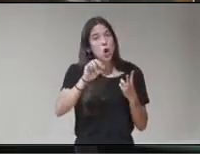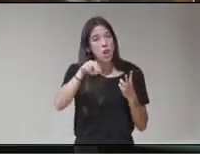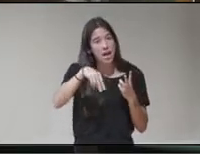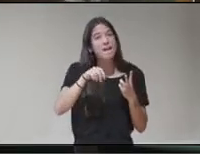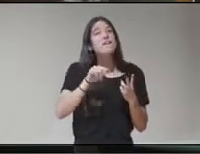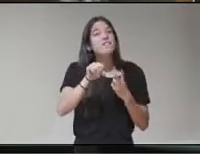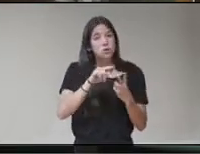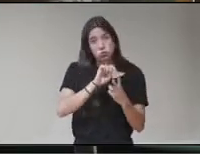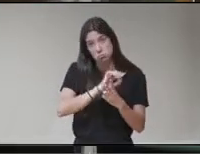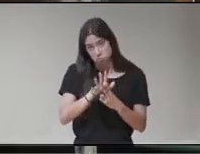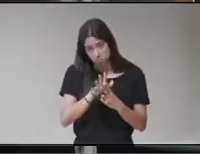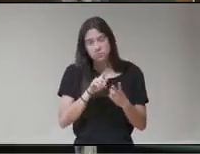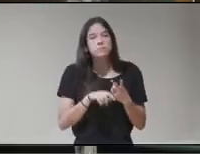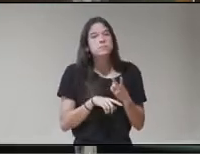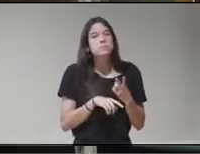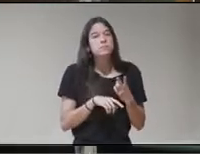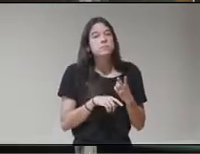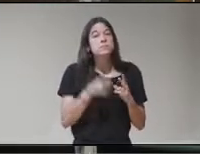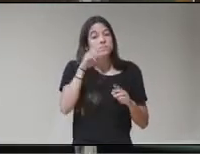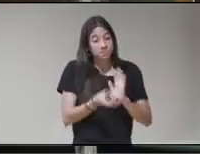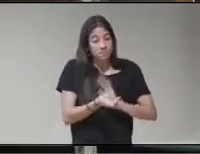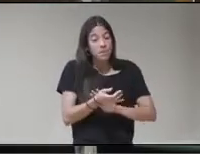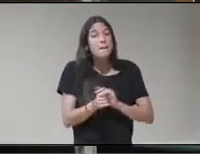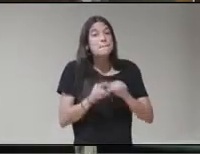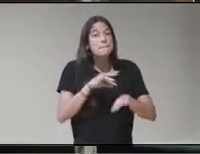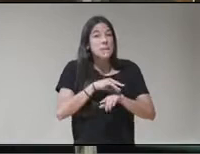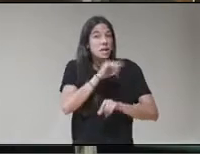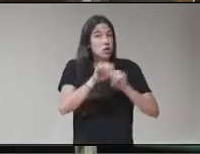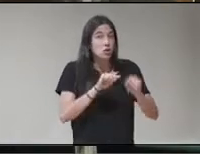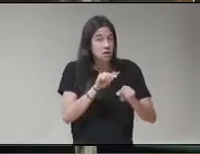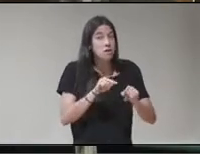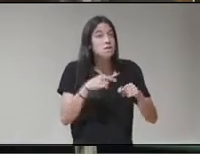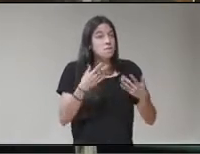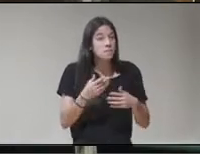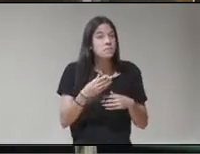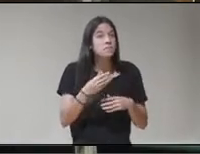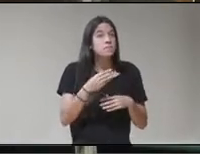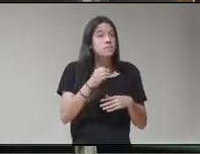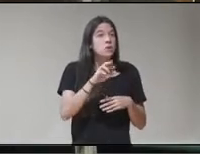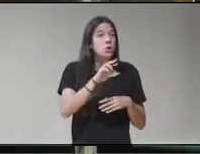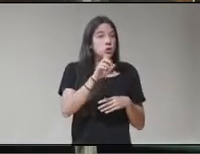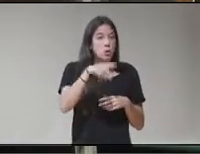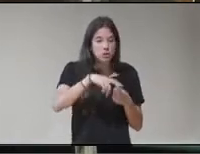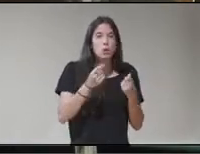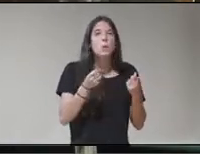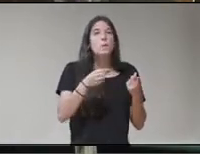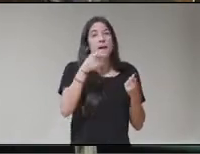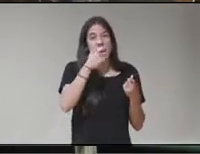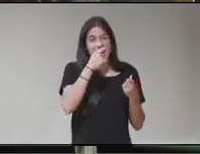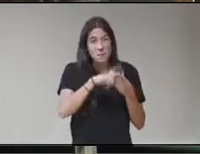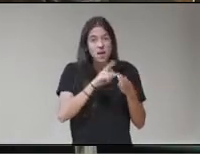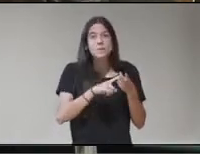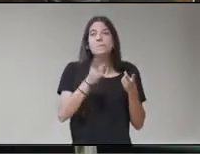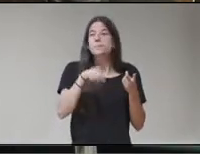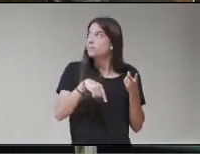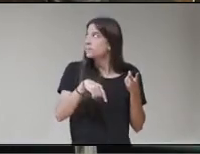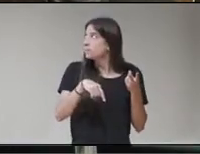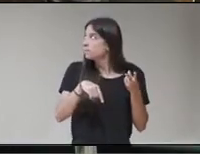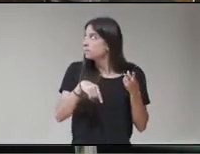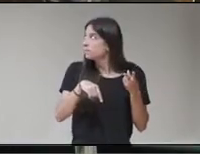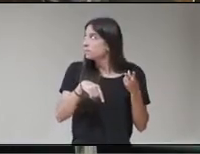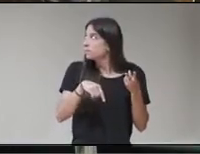formando parte o generando patología, fundamentalmente ortomixo, gripe, y también paramixo. ¿De acuerdo?